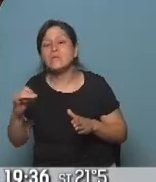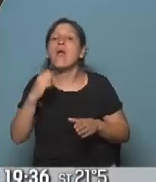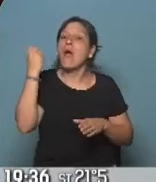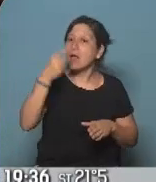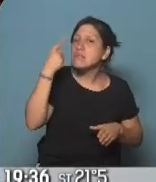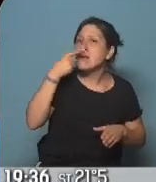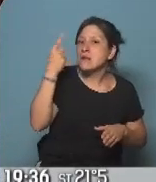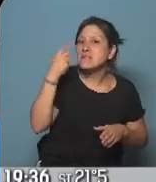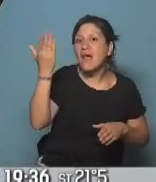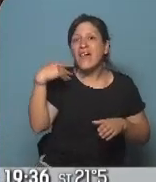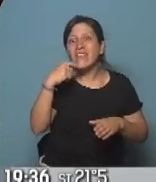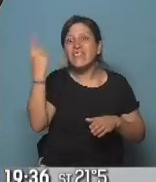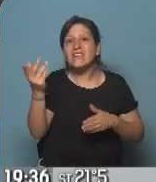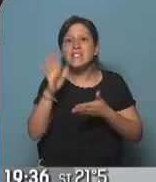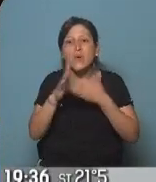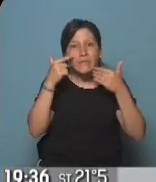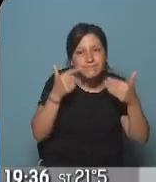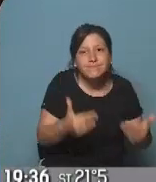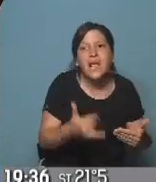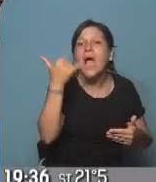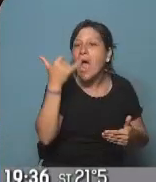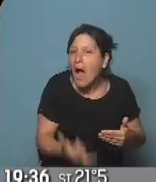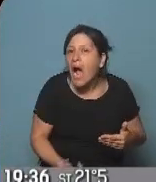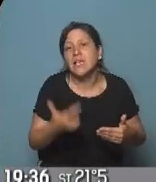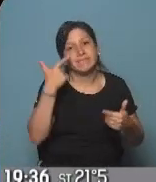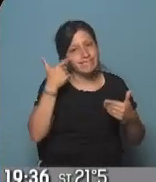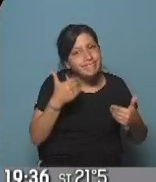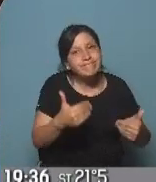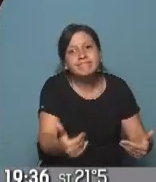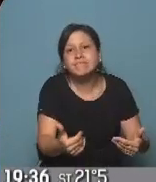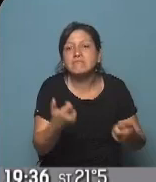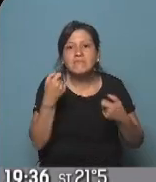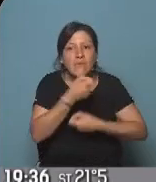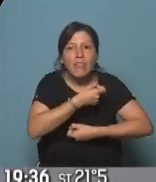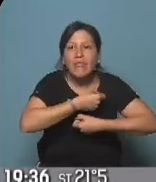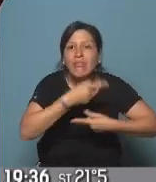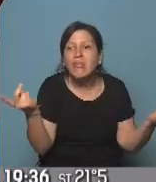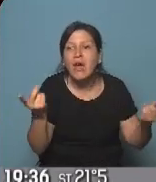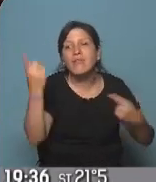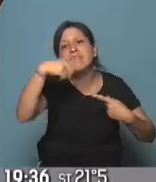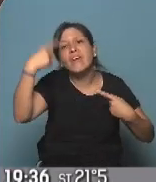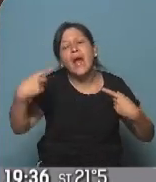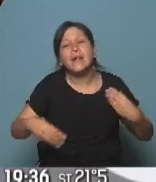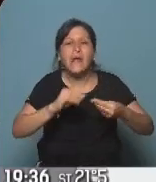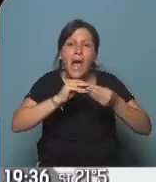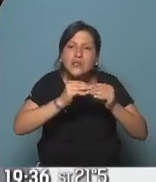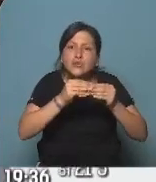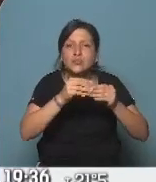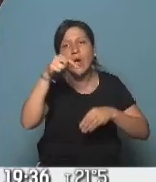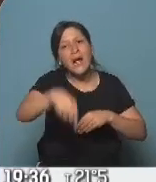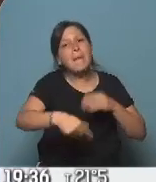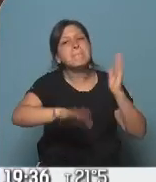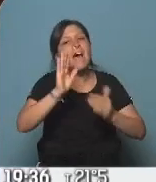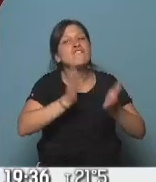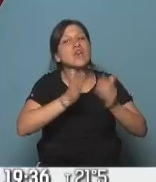porque ahora tenemos estadísticas en nuestro país que visibilizan distintas problemáticas pero acá estamos hablando de violencia de género